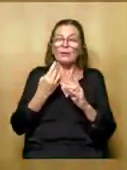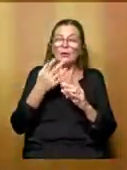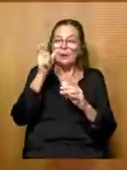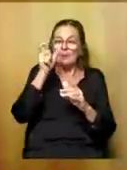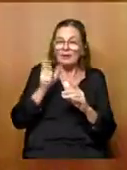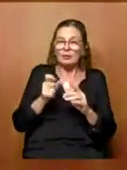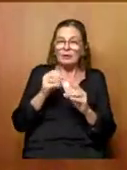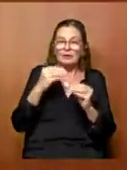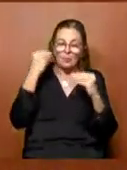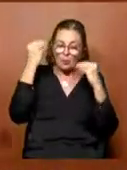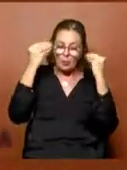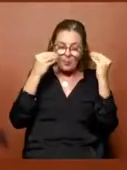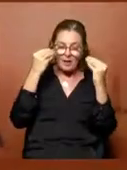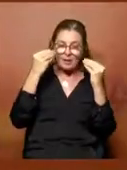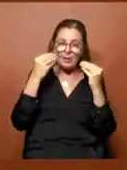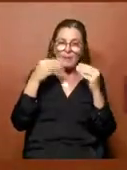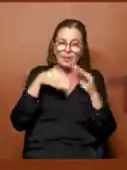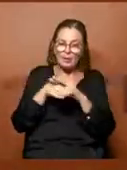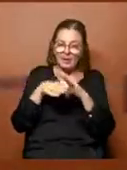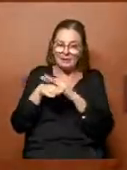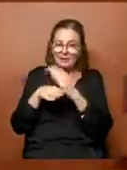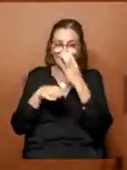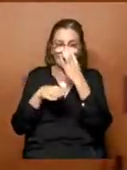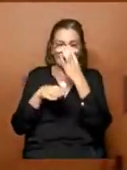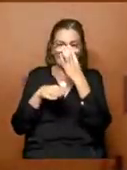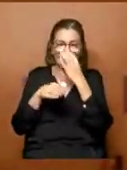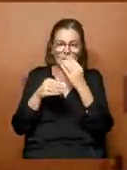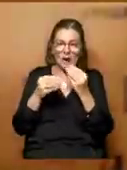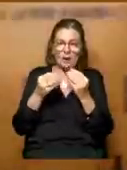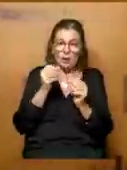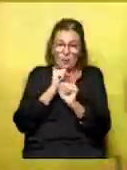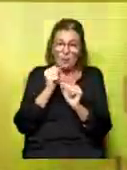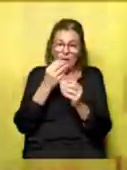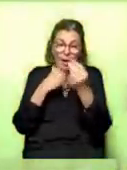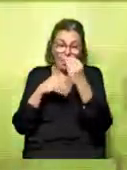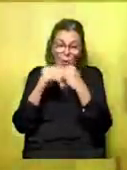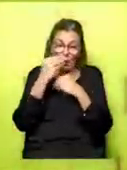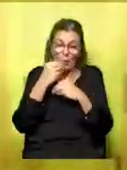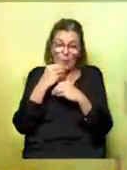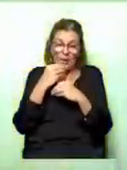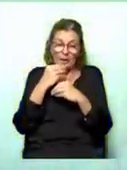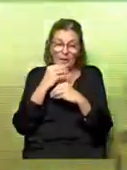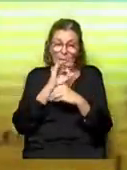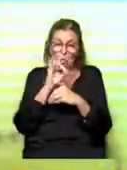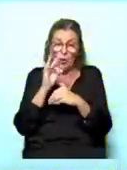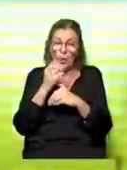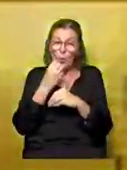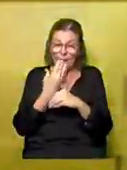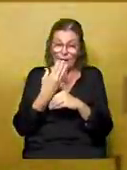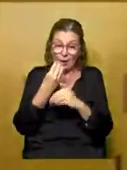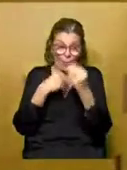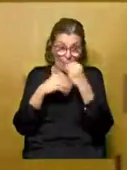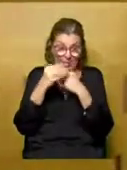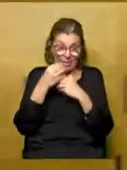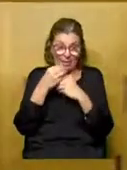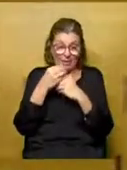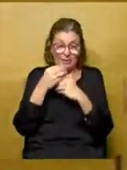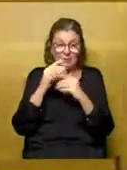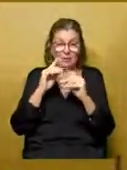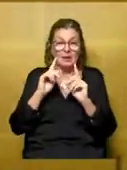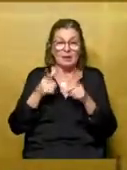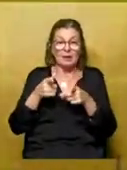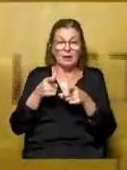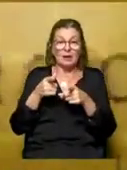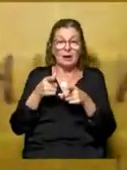tiene preocupación por acceder a los suficientes alimentos o alimentos nutritivos. Hay inseguridad